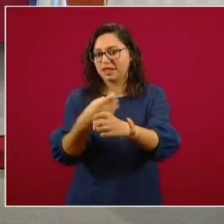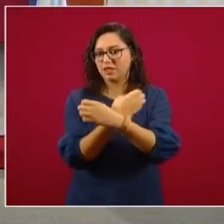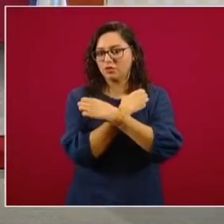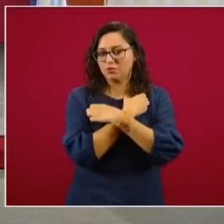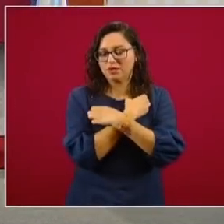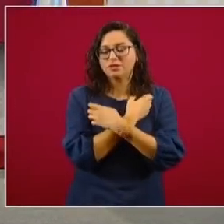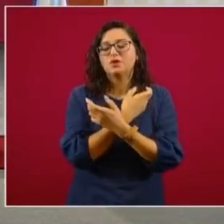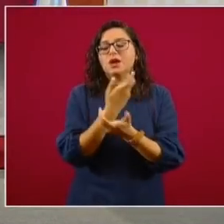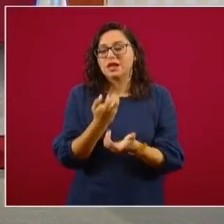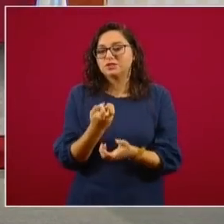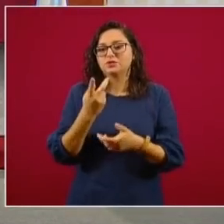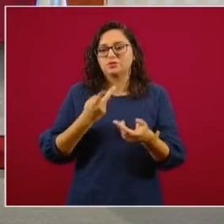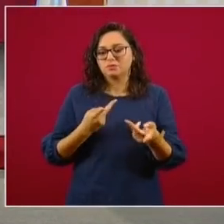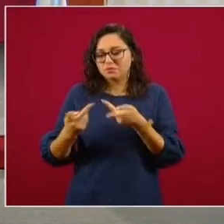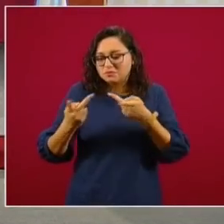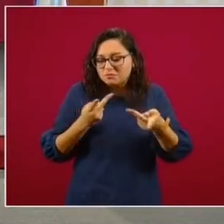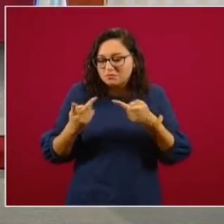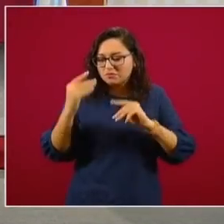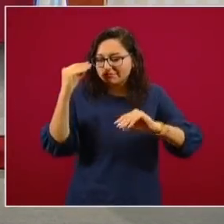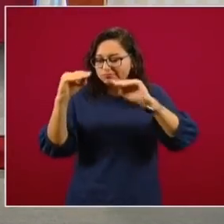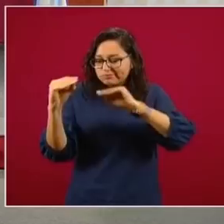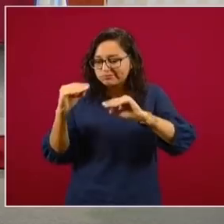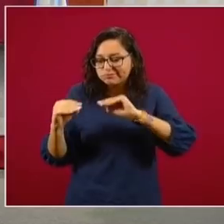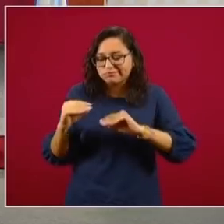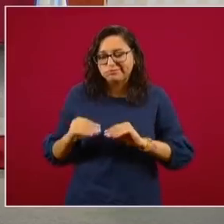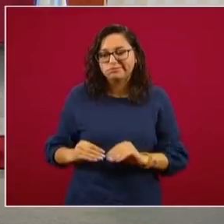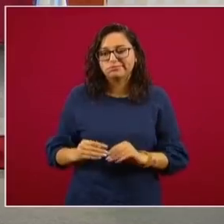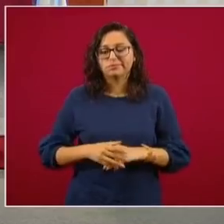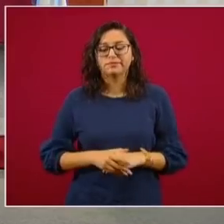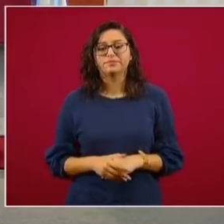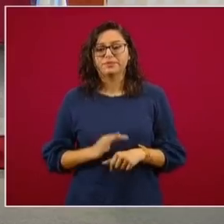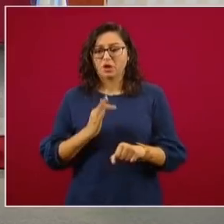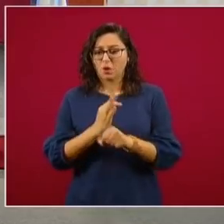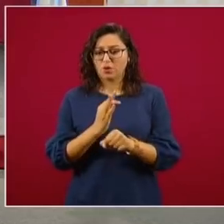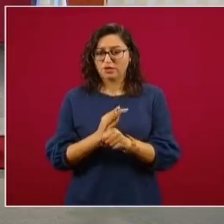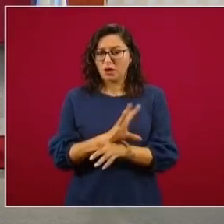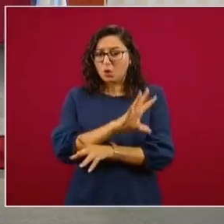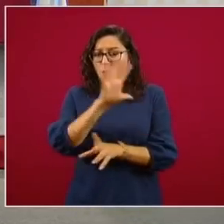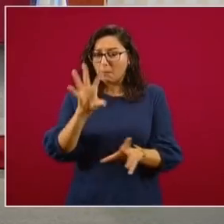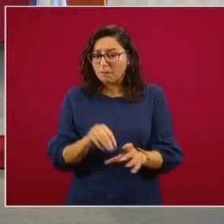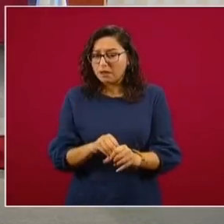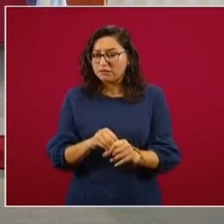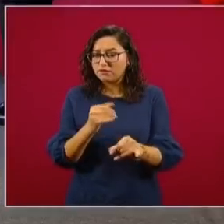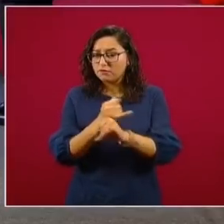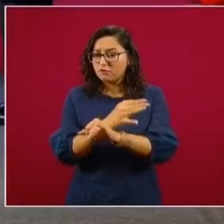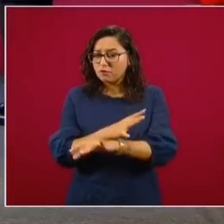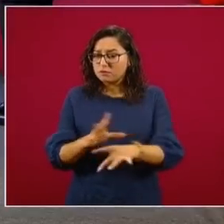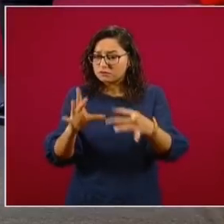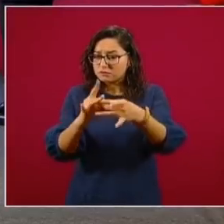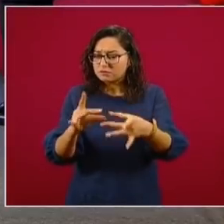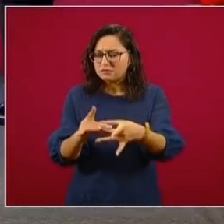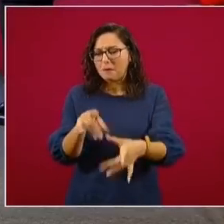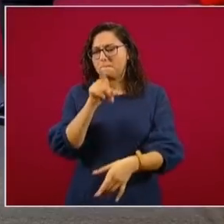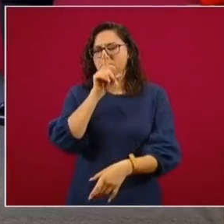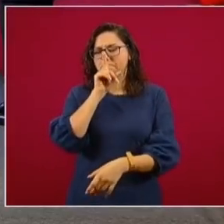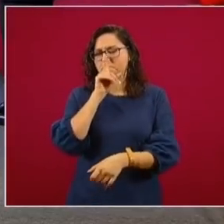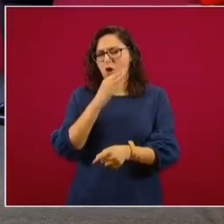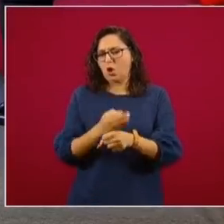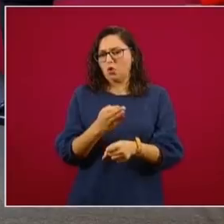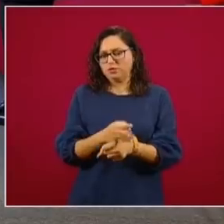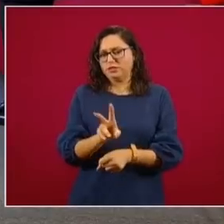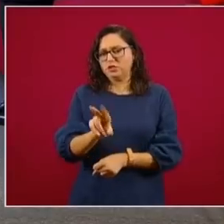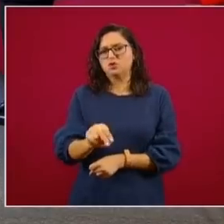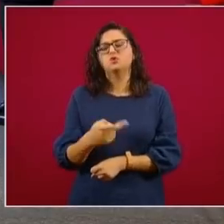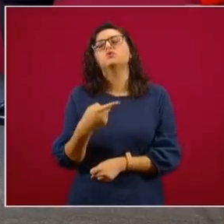presenta el presupuesto. No traemos los detalles de eso, no los traemos acá, pero solamente para que tengan alguna